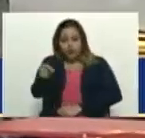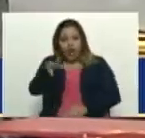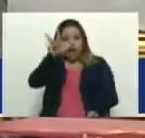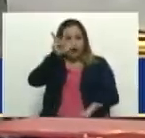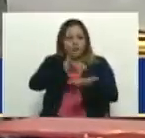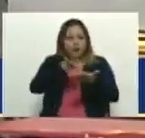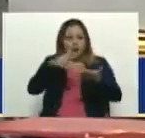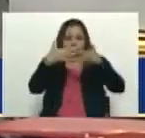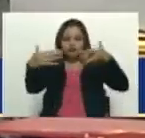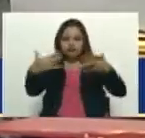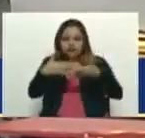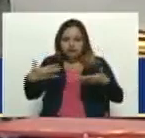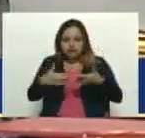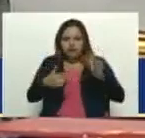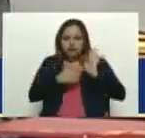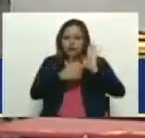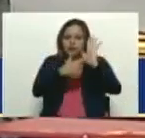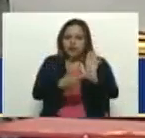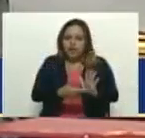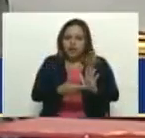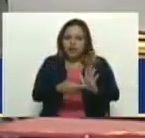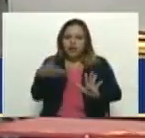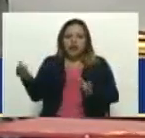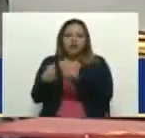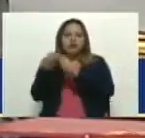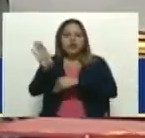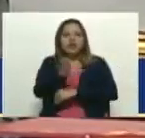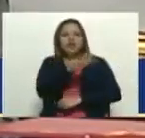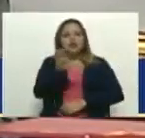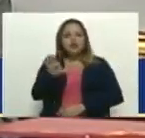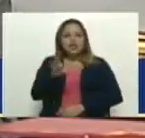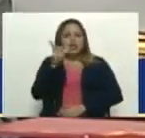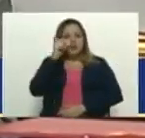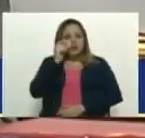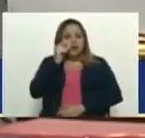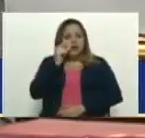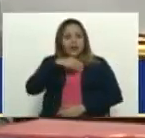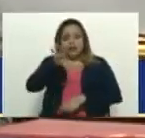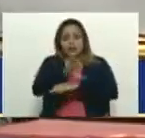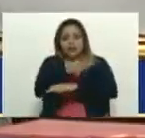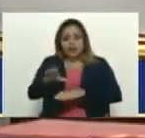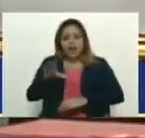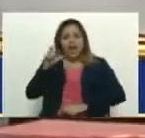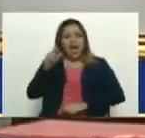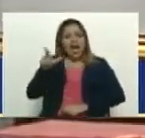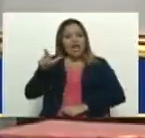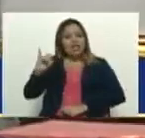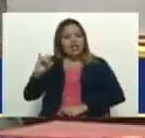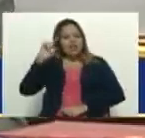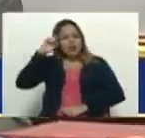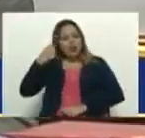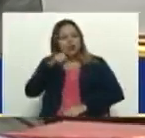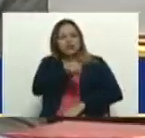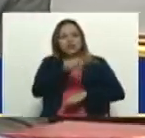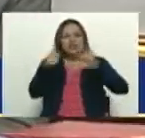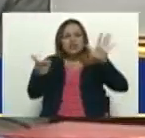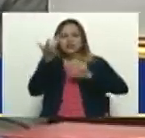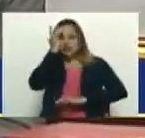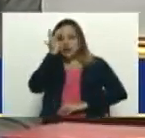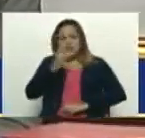aprobar el texto presentado entre cantos del padre cantor Alí Primera en ocasión de conmemorarse el 16 de febrero,